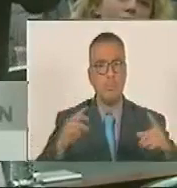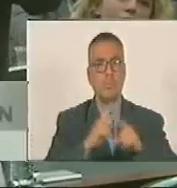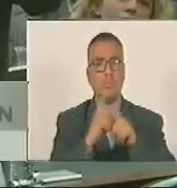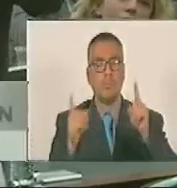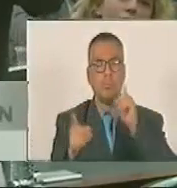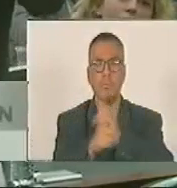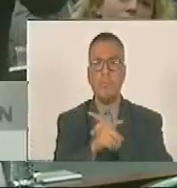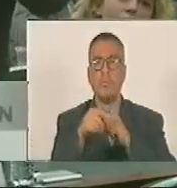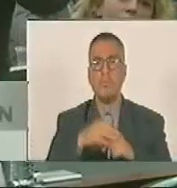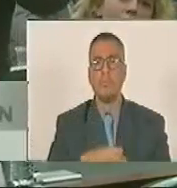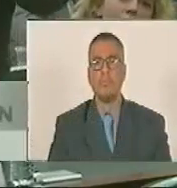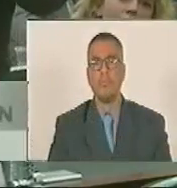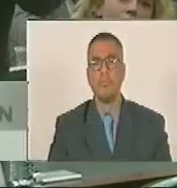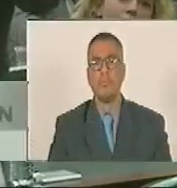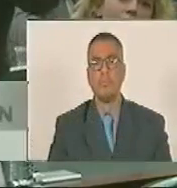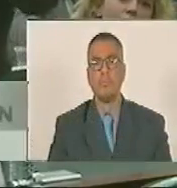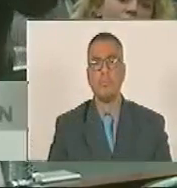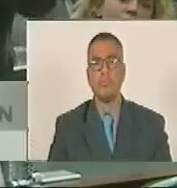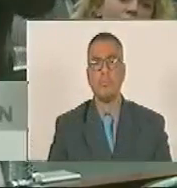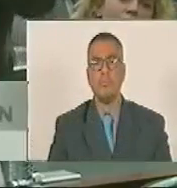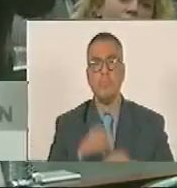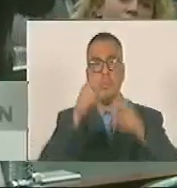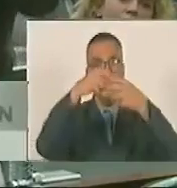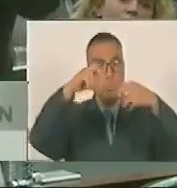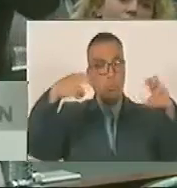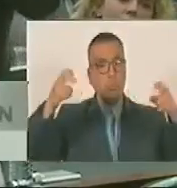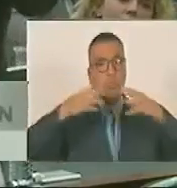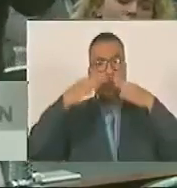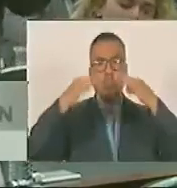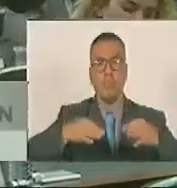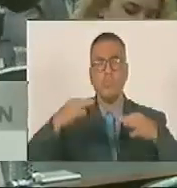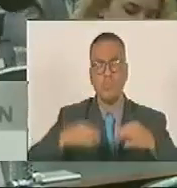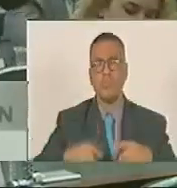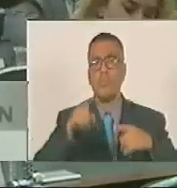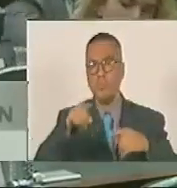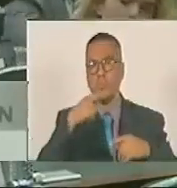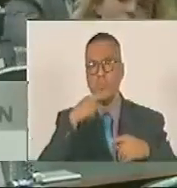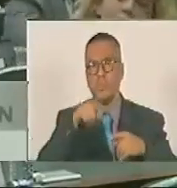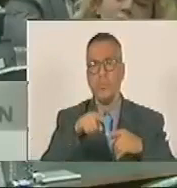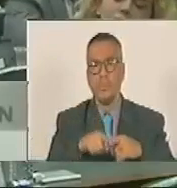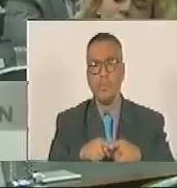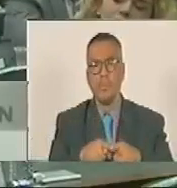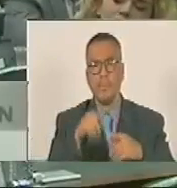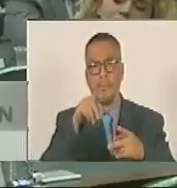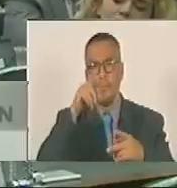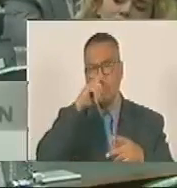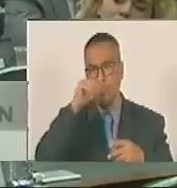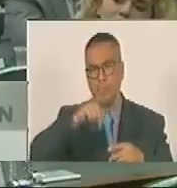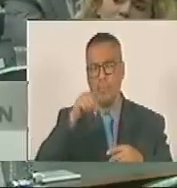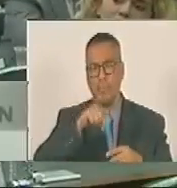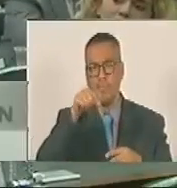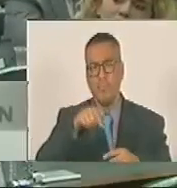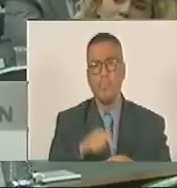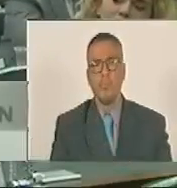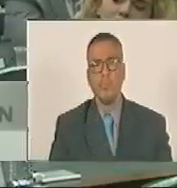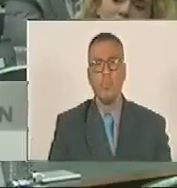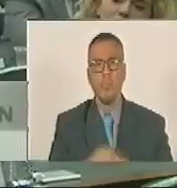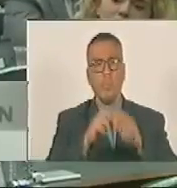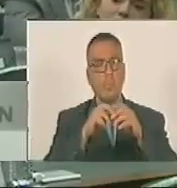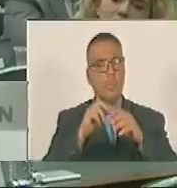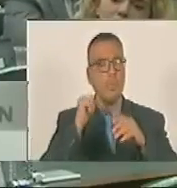Transición, ese título realmente yo creo que cabe a esta década del